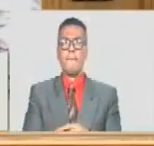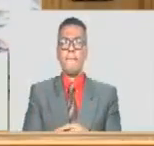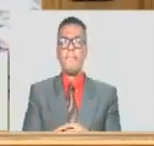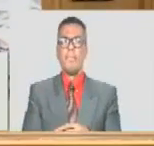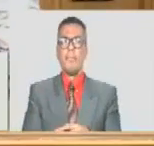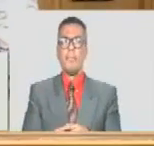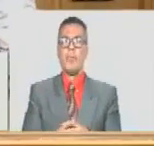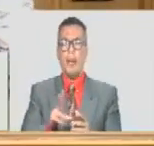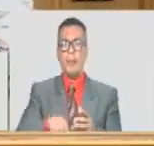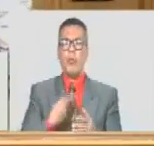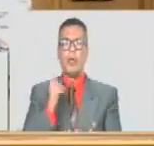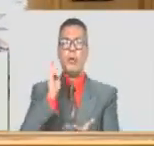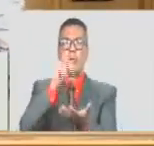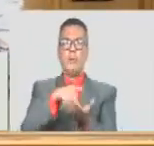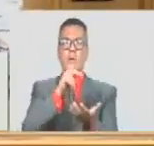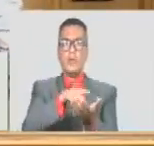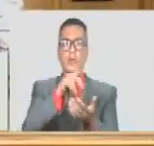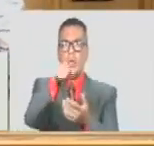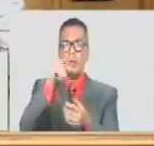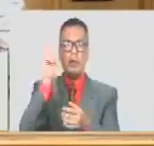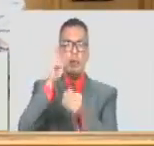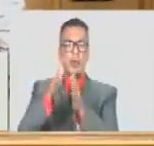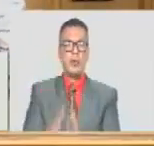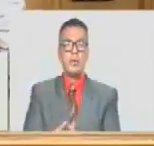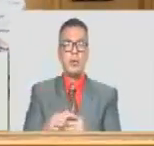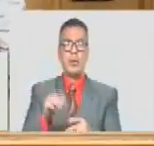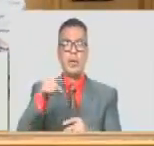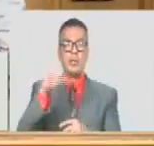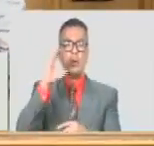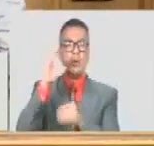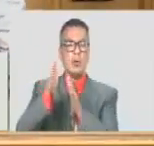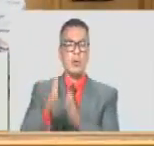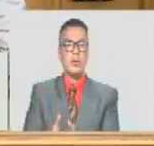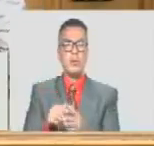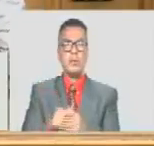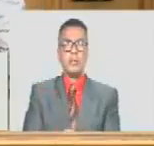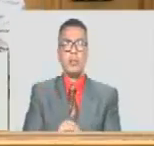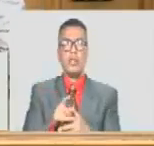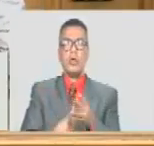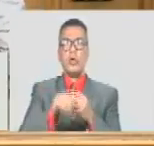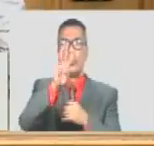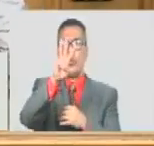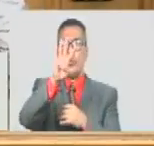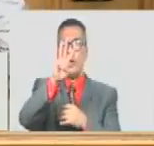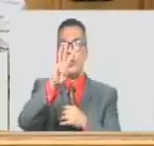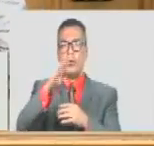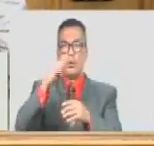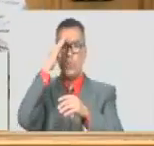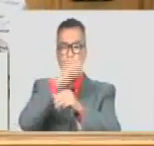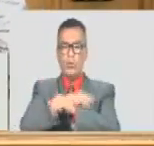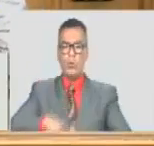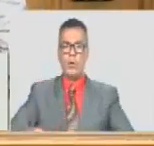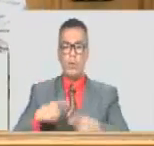El haber participado ese venezolano, ese caraqueño, en cuatro ejércitos es una